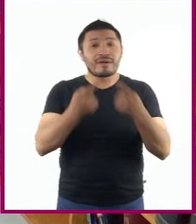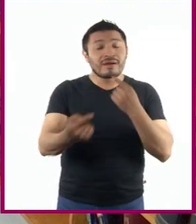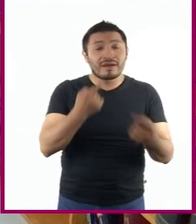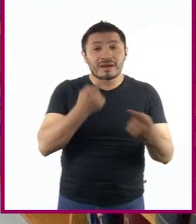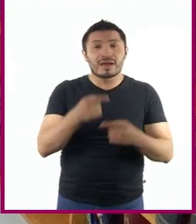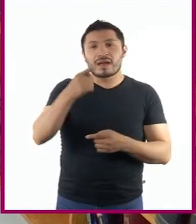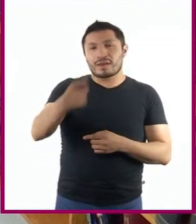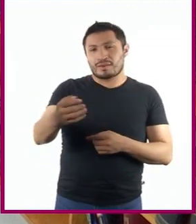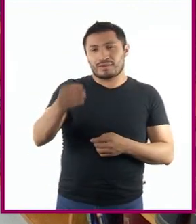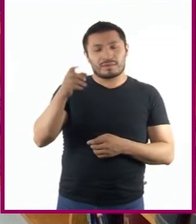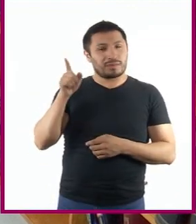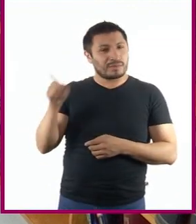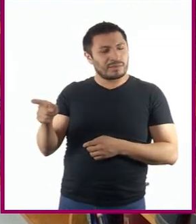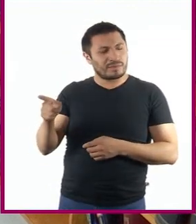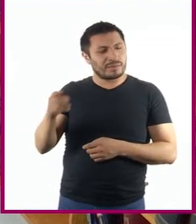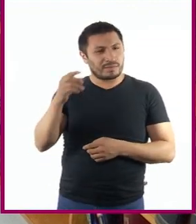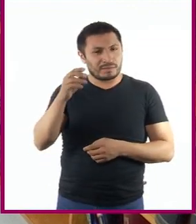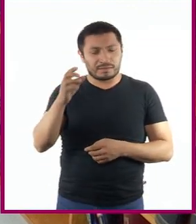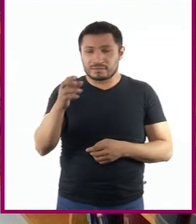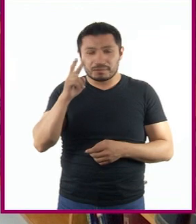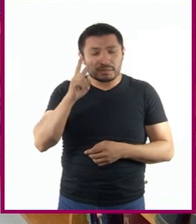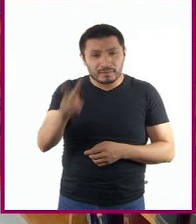argumento, ¿creerías lo que se dice?